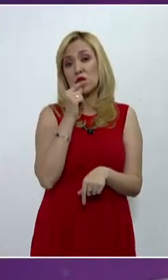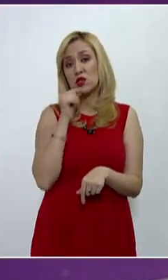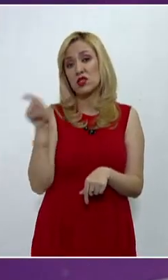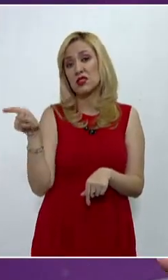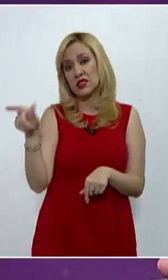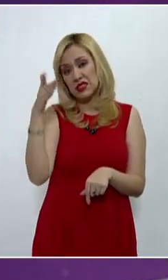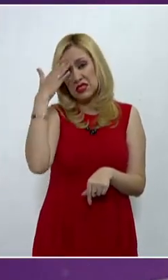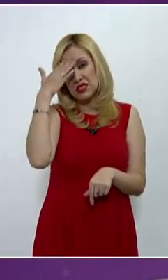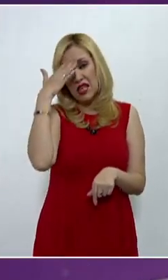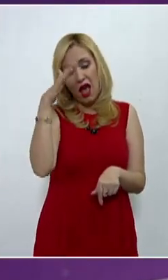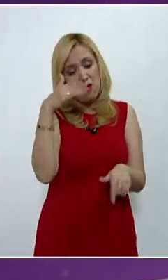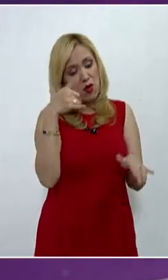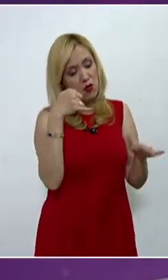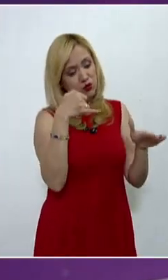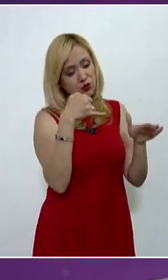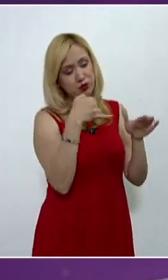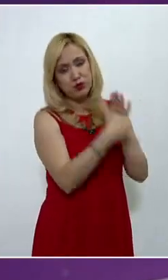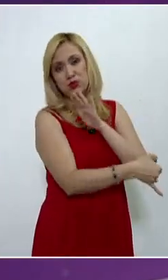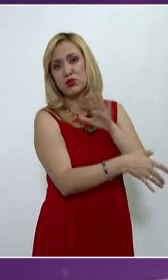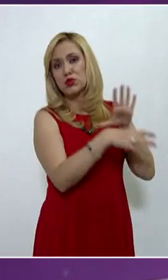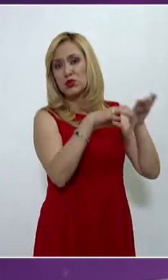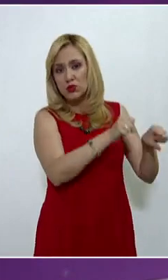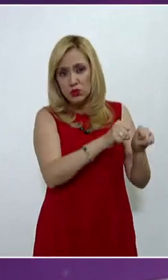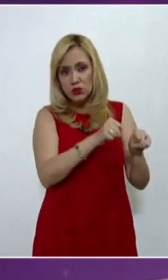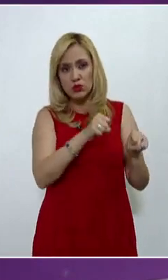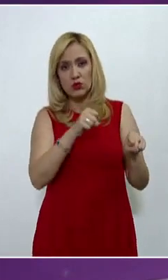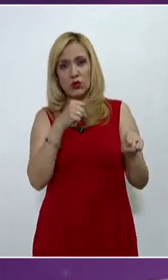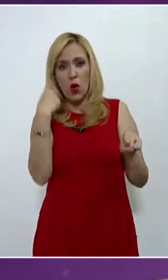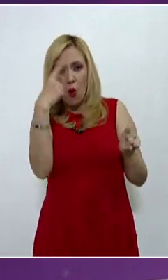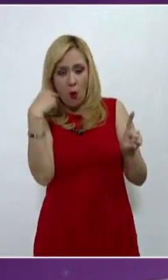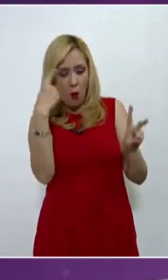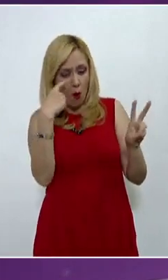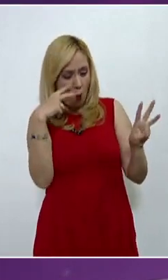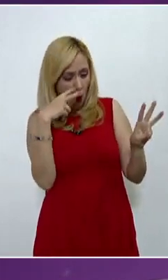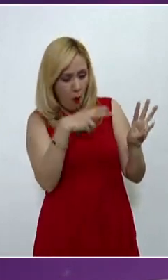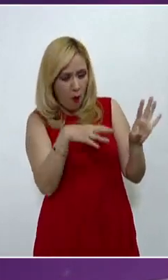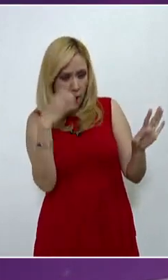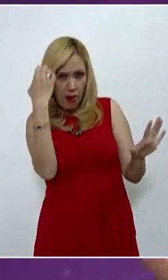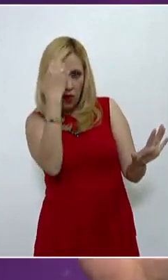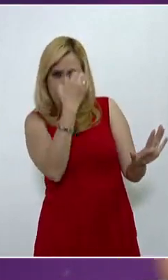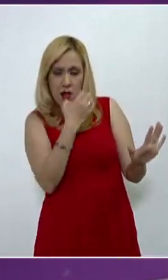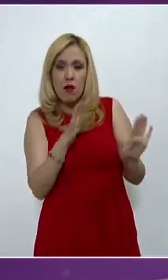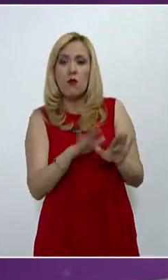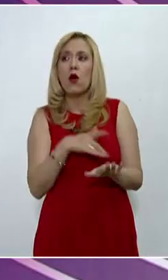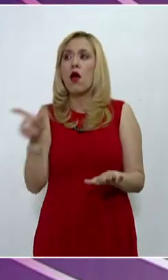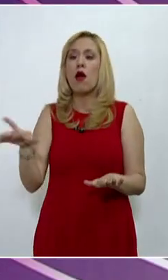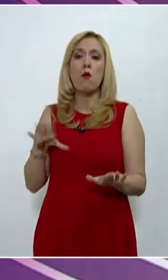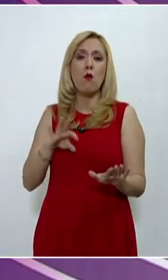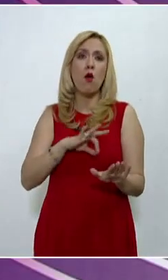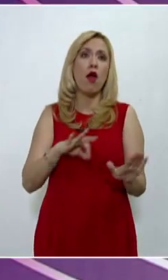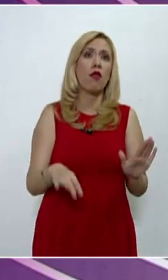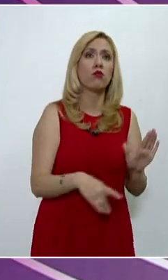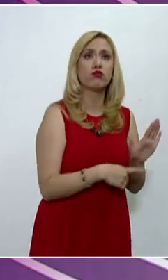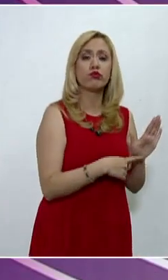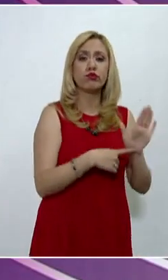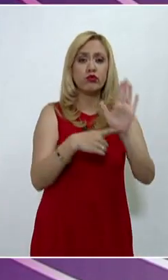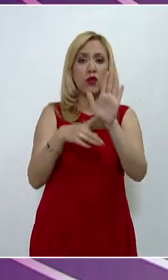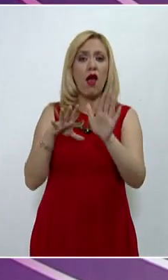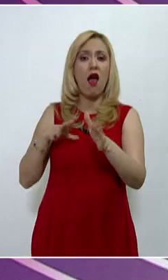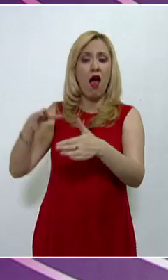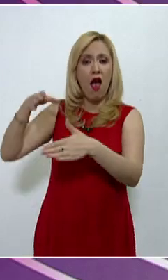Ministerio Público. Es a esta institución a la que le corresponde demostrar, más allá, digamos, de cualquier